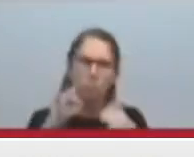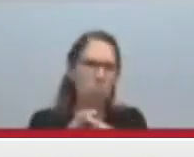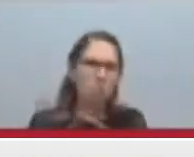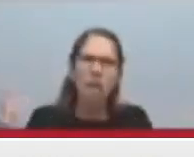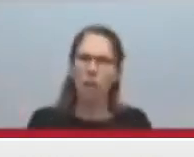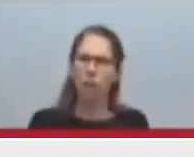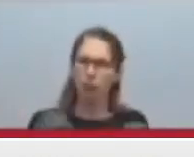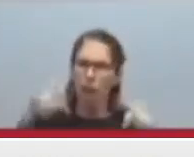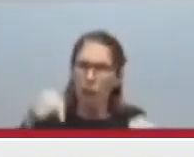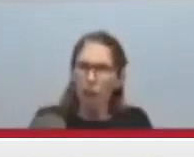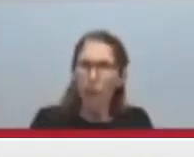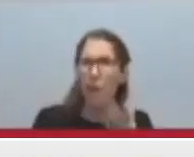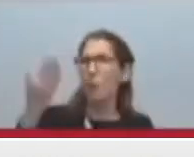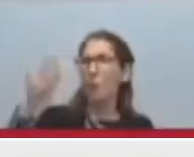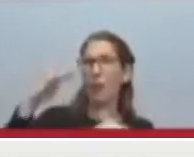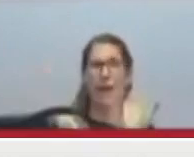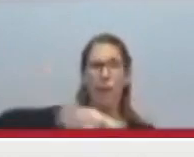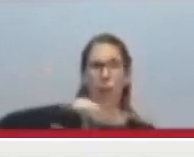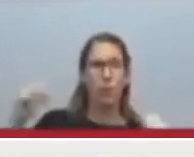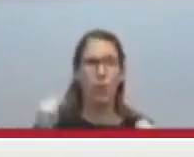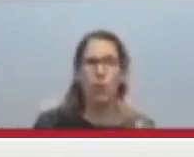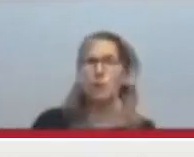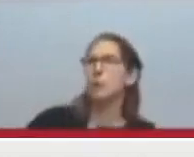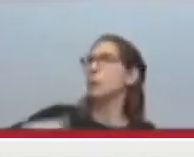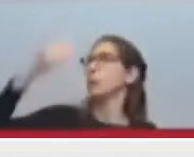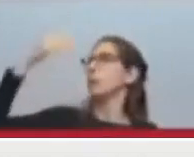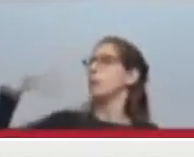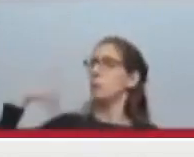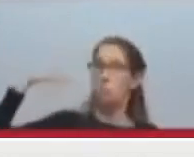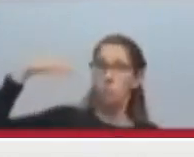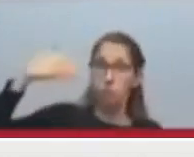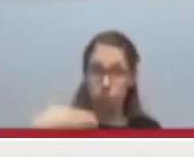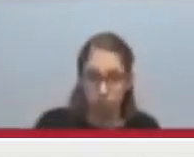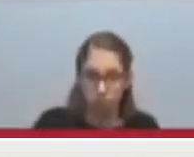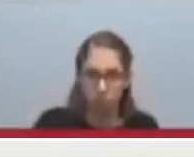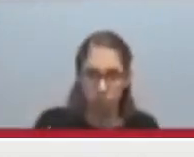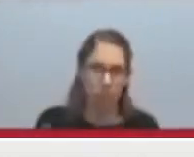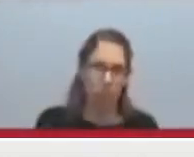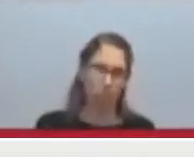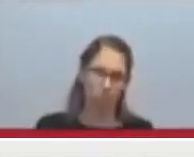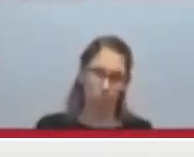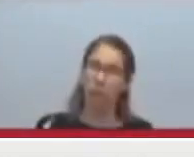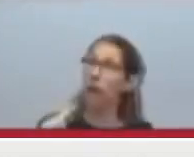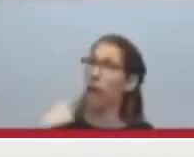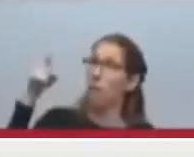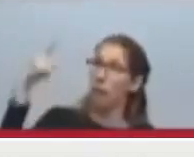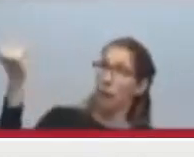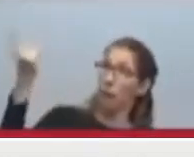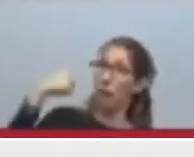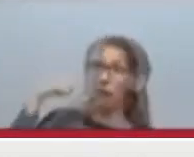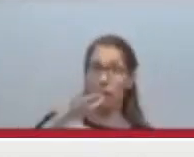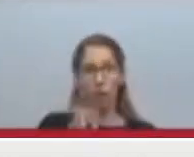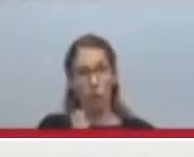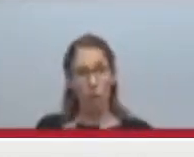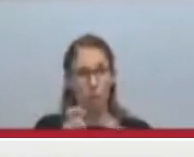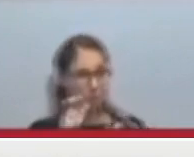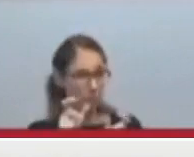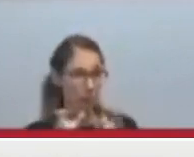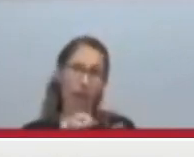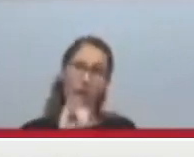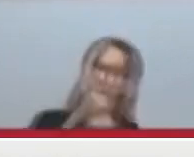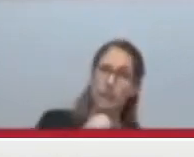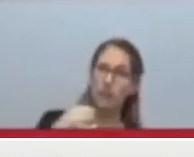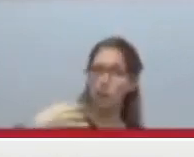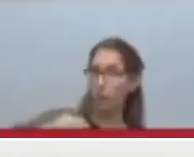la Revolución de Mayo, no van a ser desde España, que nos van a explicar cuáles son las palabras que usamos,